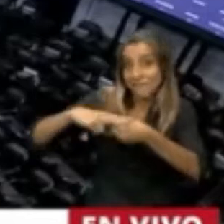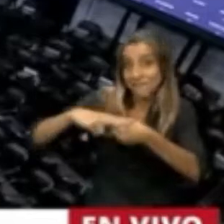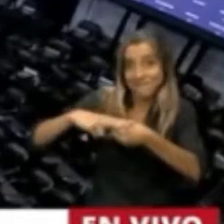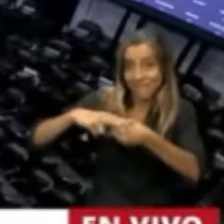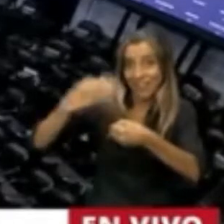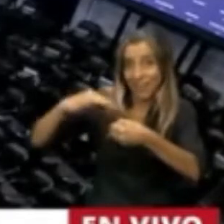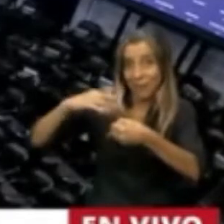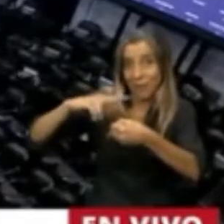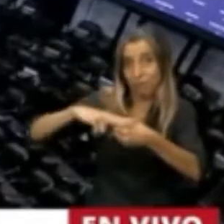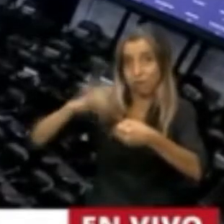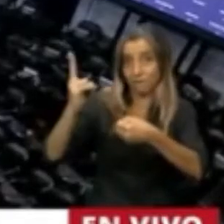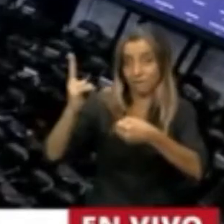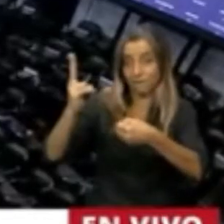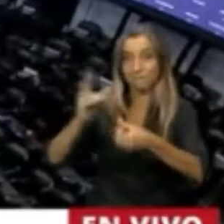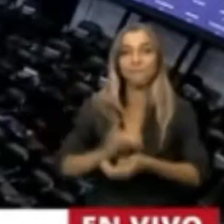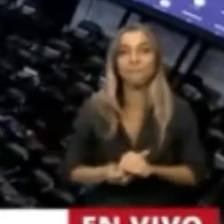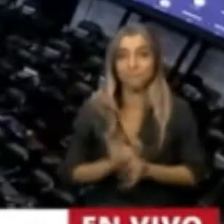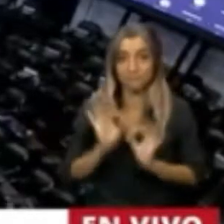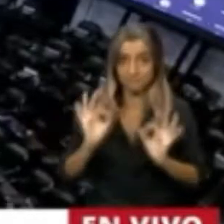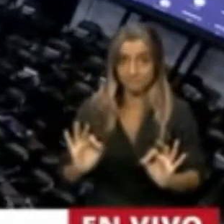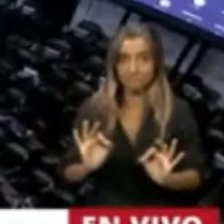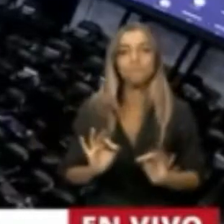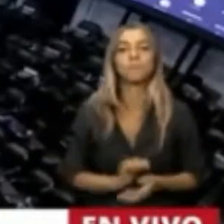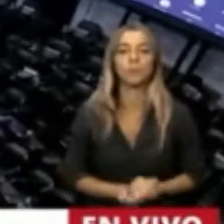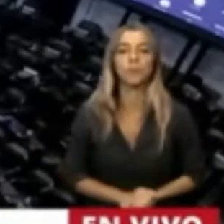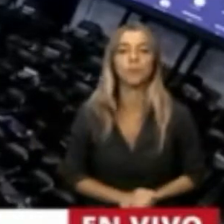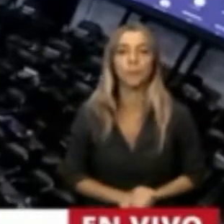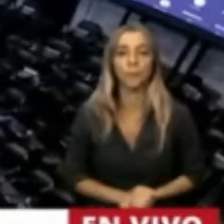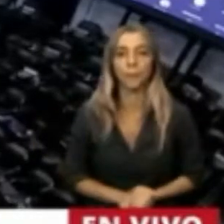active su micrófono, así puede. Ahí está.